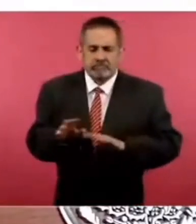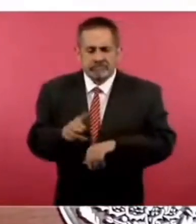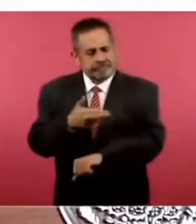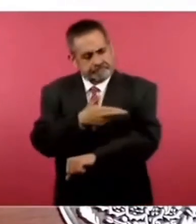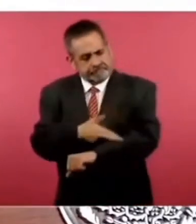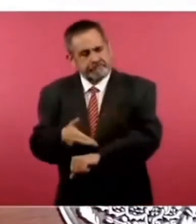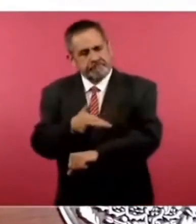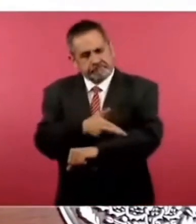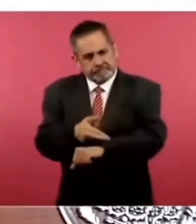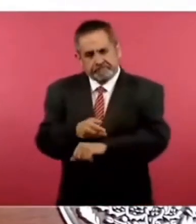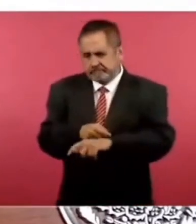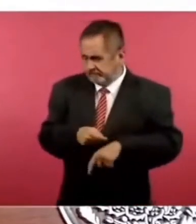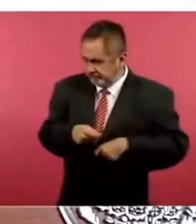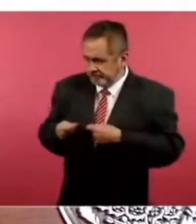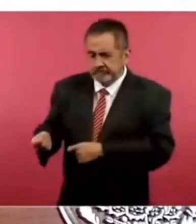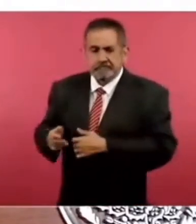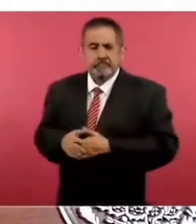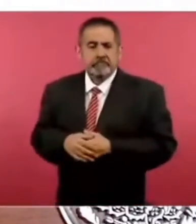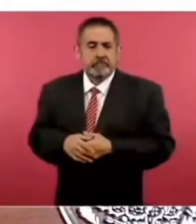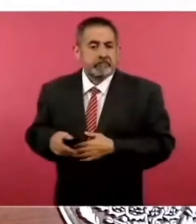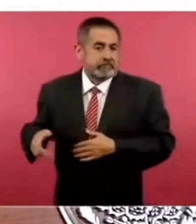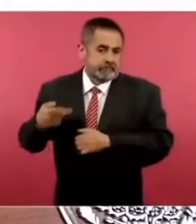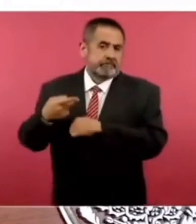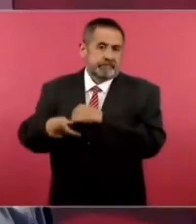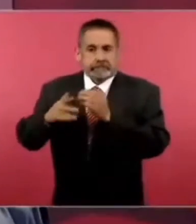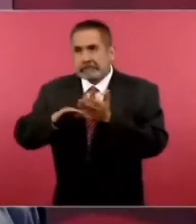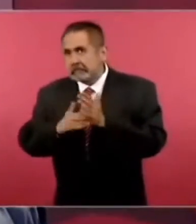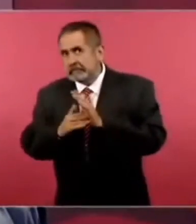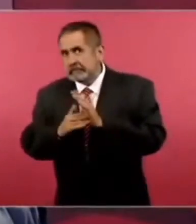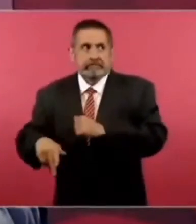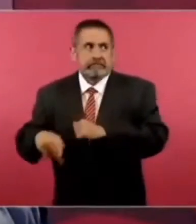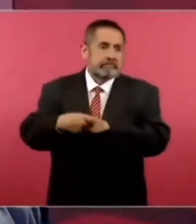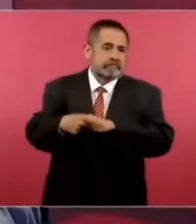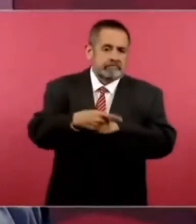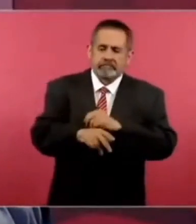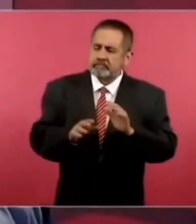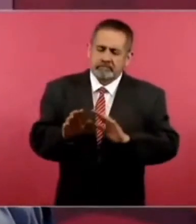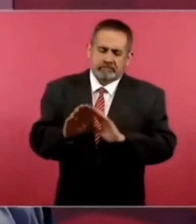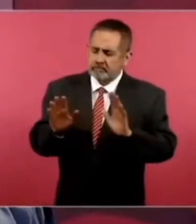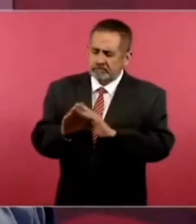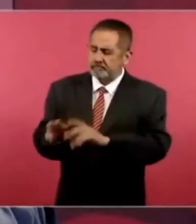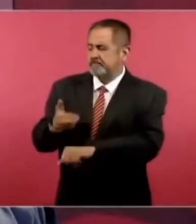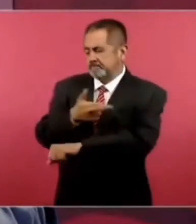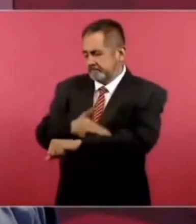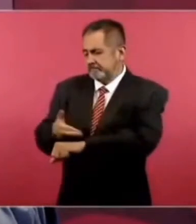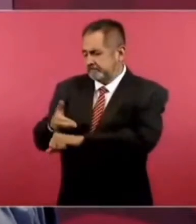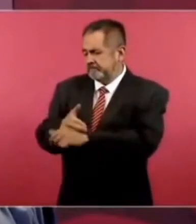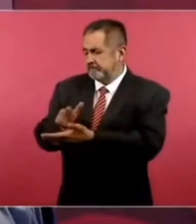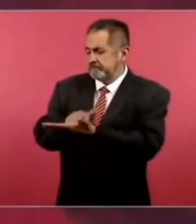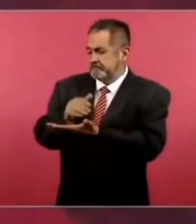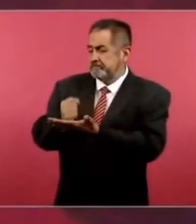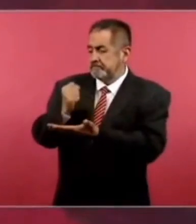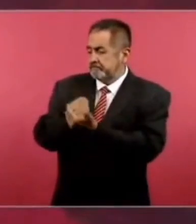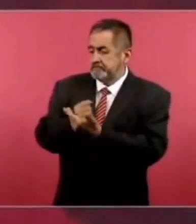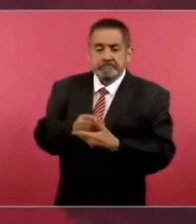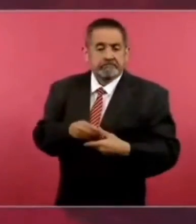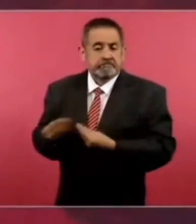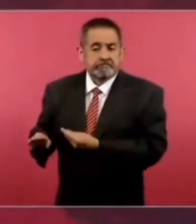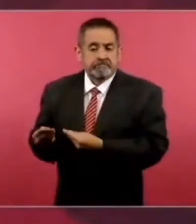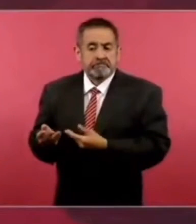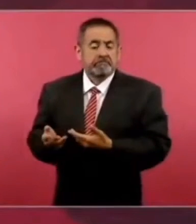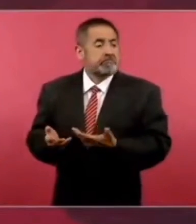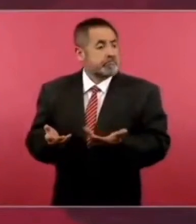y corriendo todos los riesgos y peligros. Entonces,